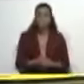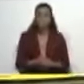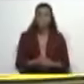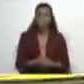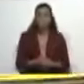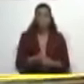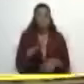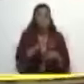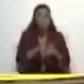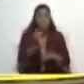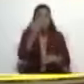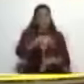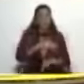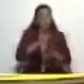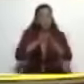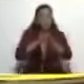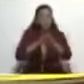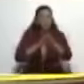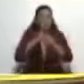Y digo más,